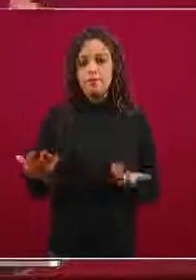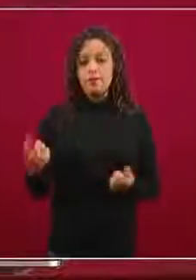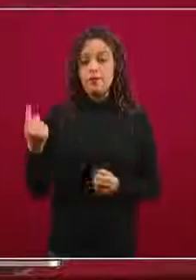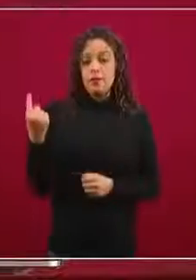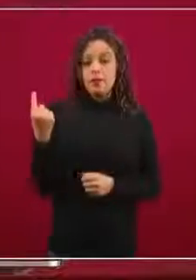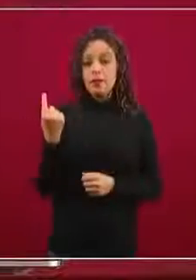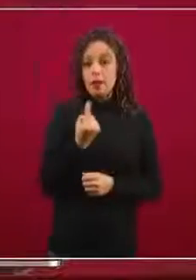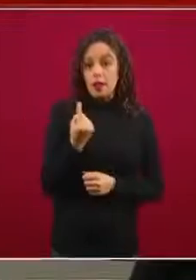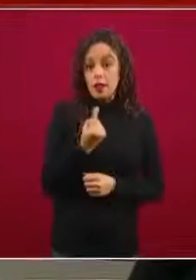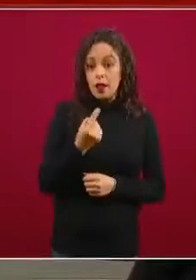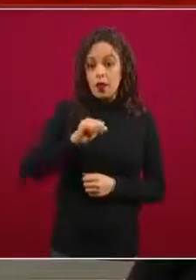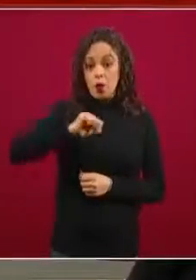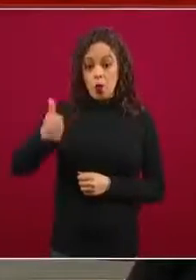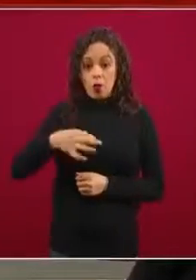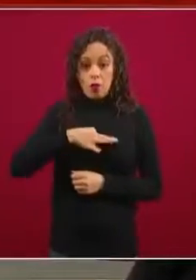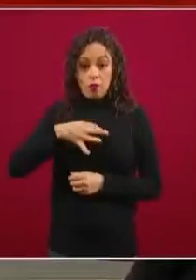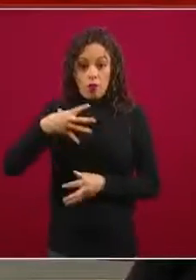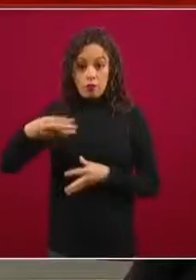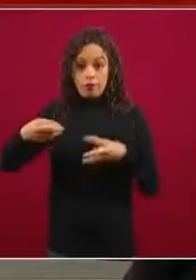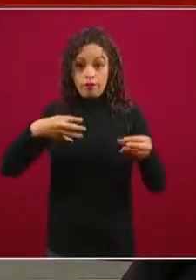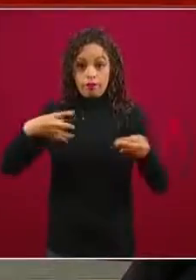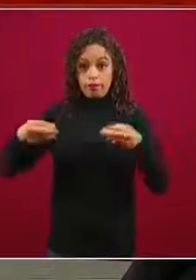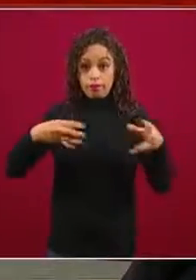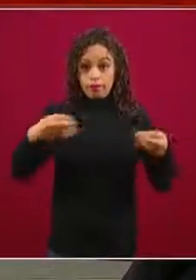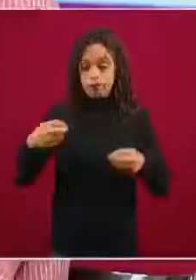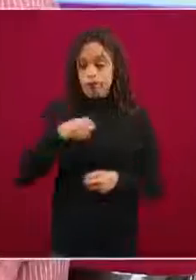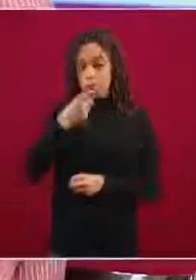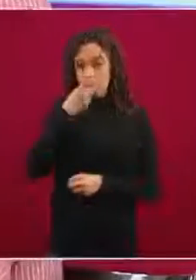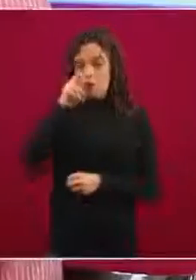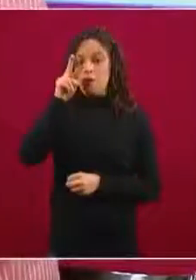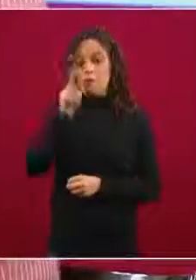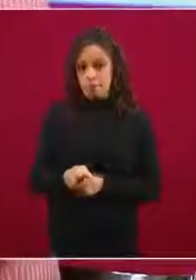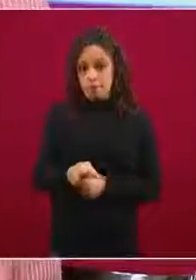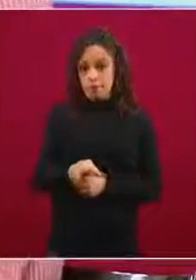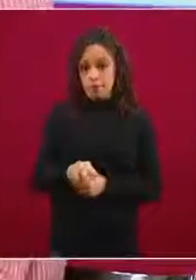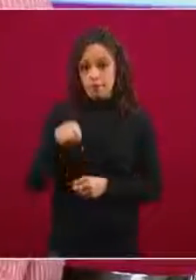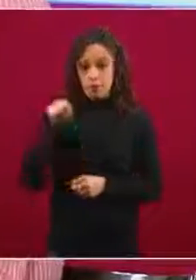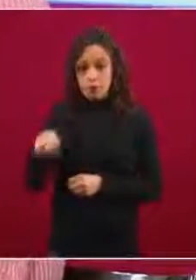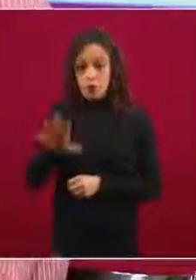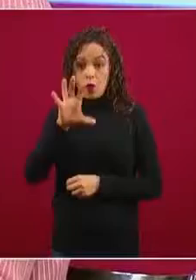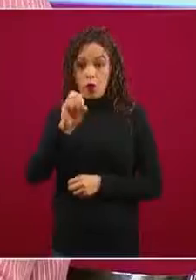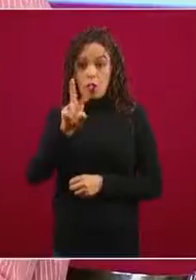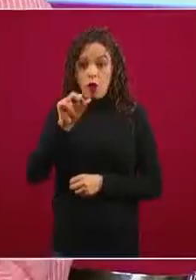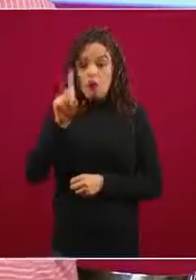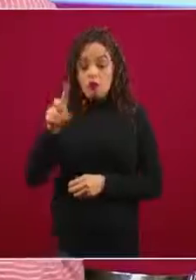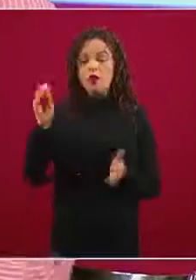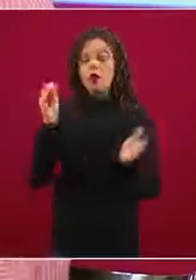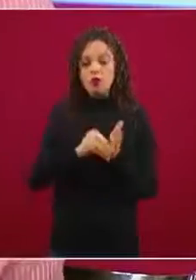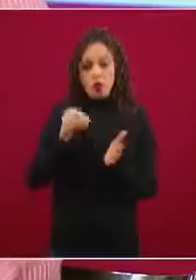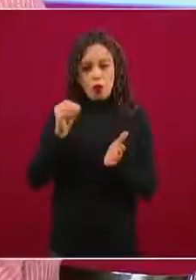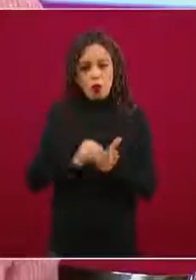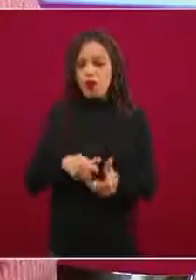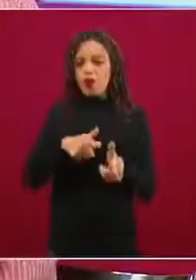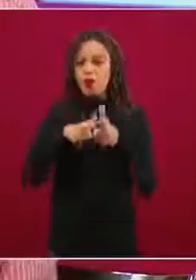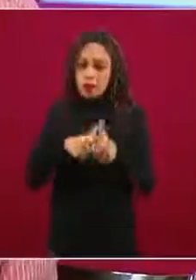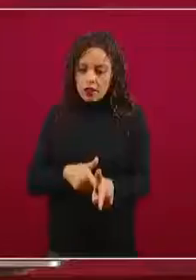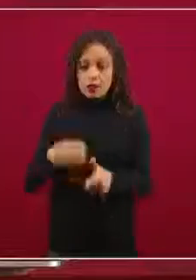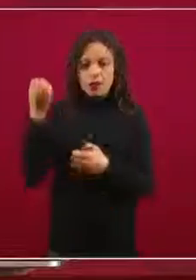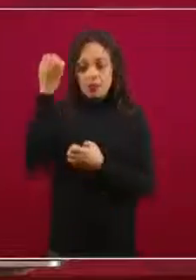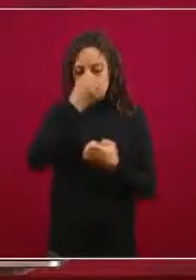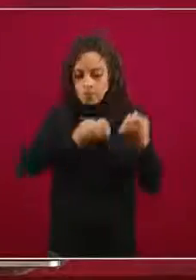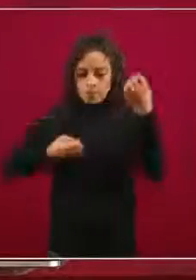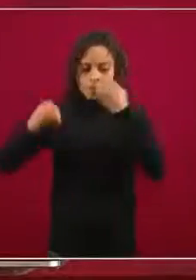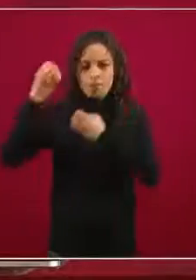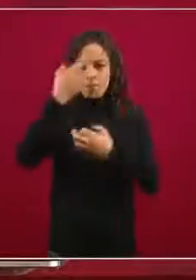vienen de otras enfermedades infecciosas, debo ser franco, para COVID aún está en estudio formal, lograr hacer estos